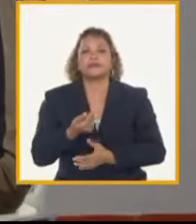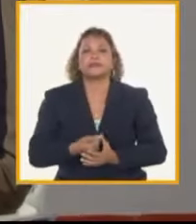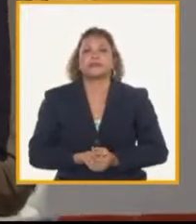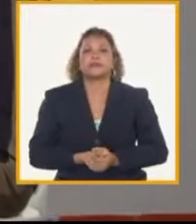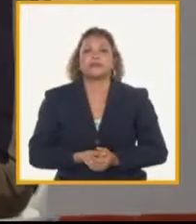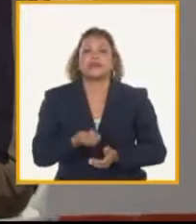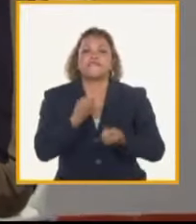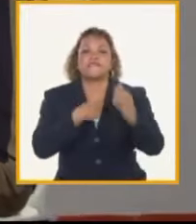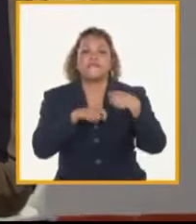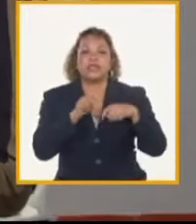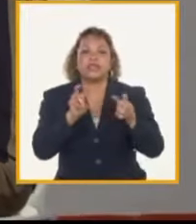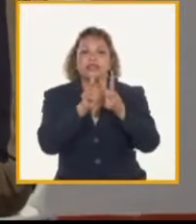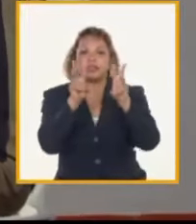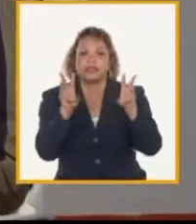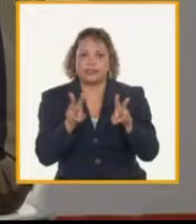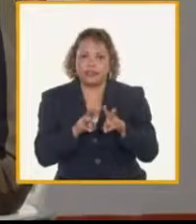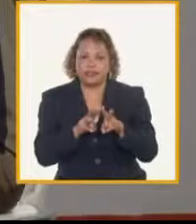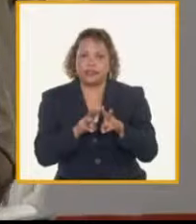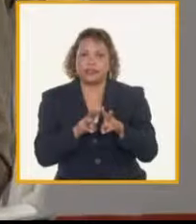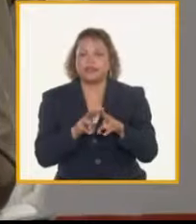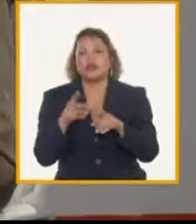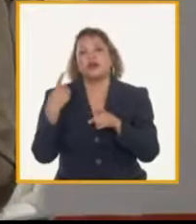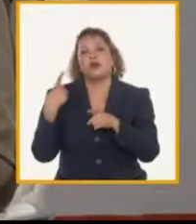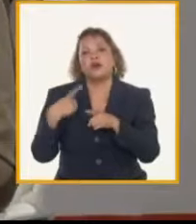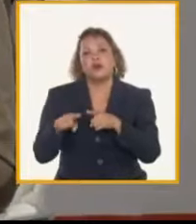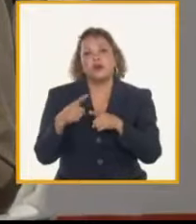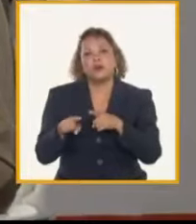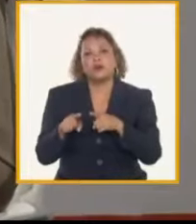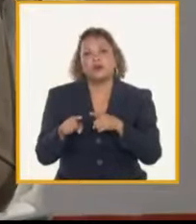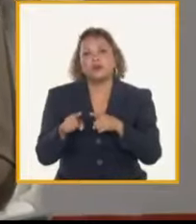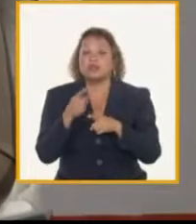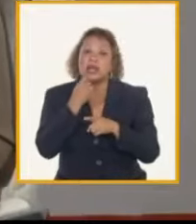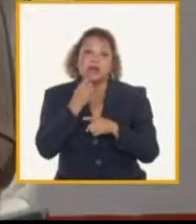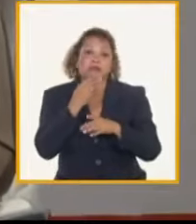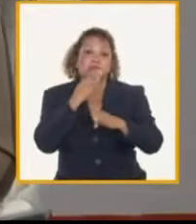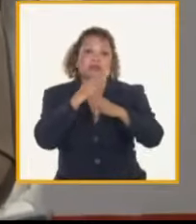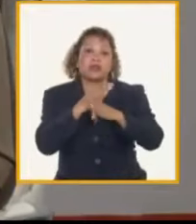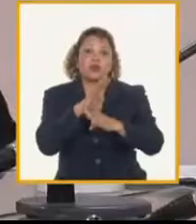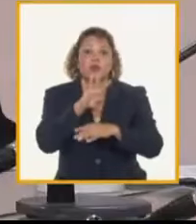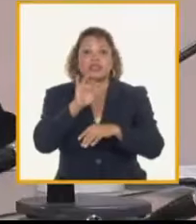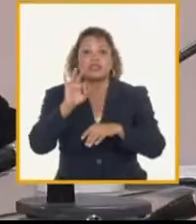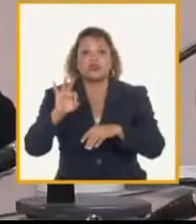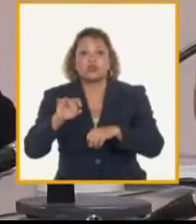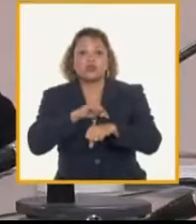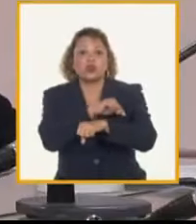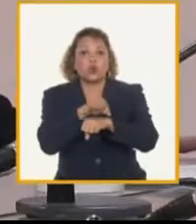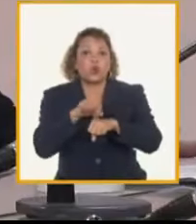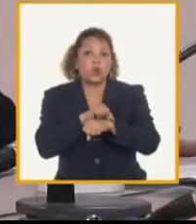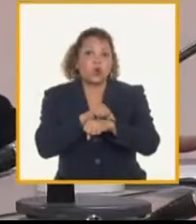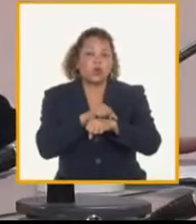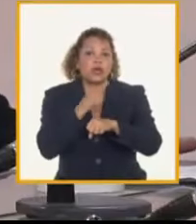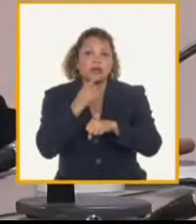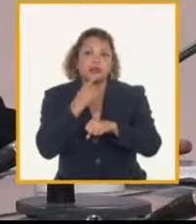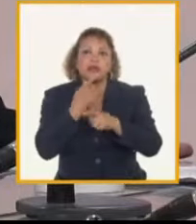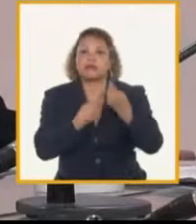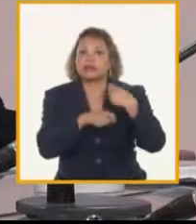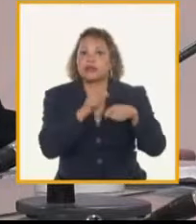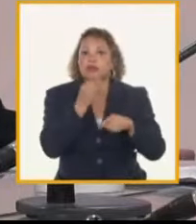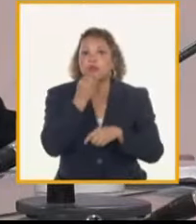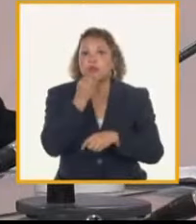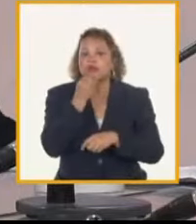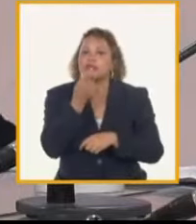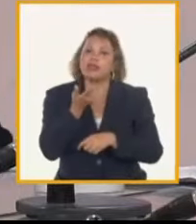sociales, precisamente por esta y otras acciones. Y como ya no lo pueden vender las 48 horas previas al viaje, pues ya se les reduce el